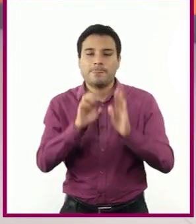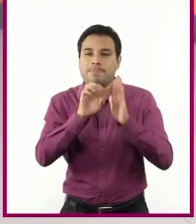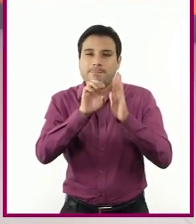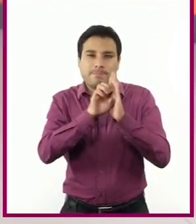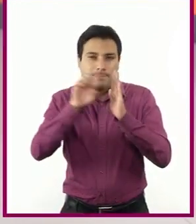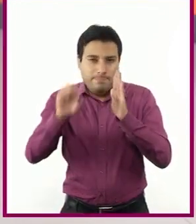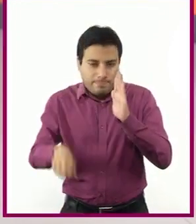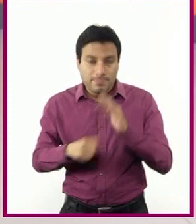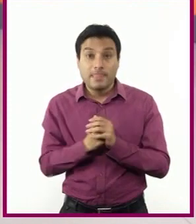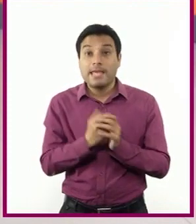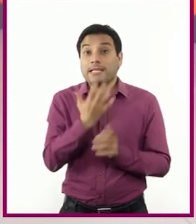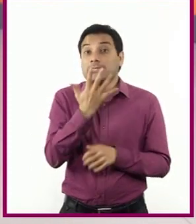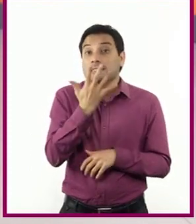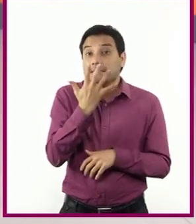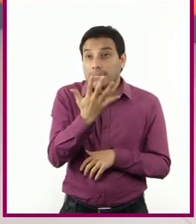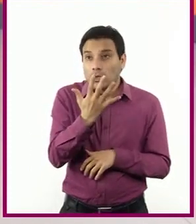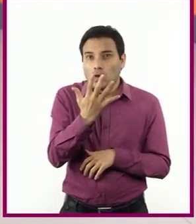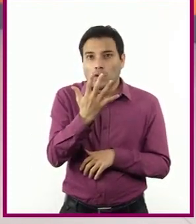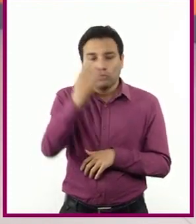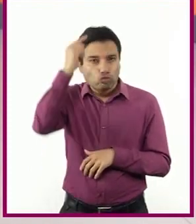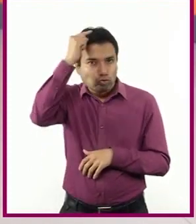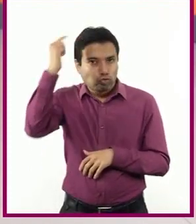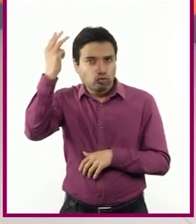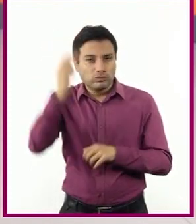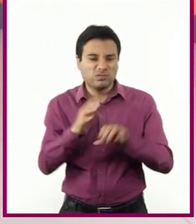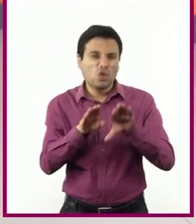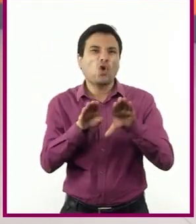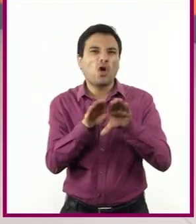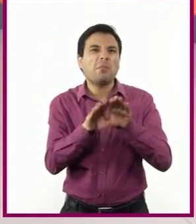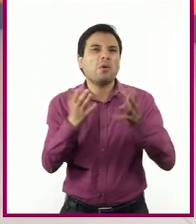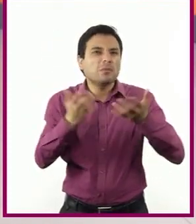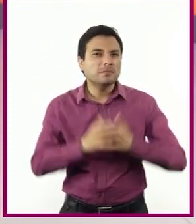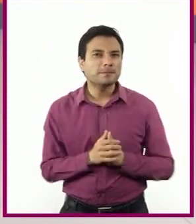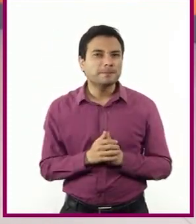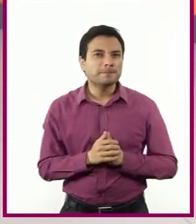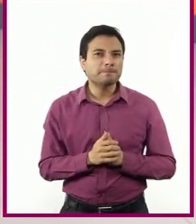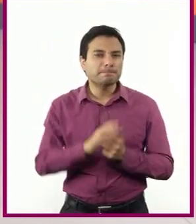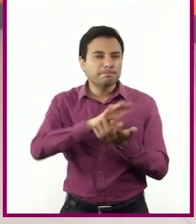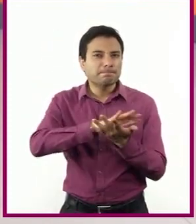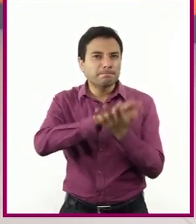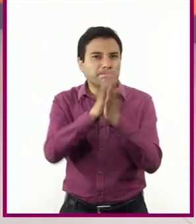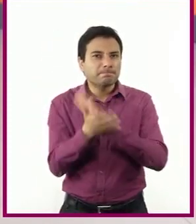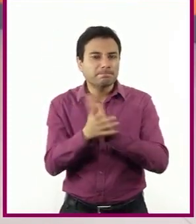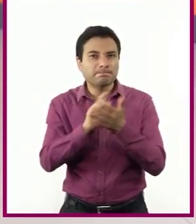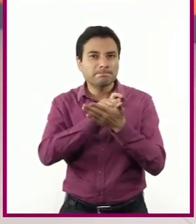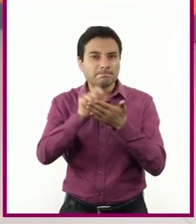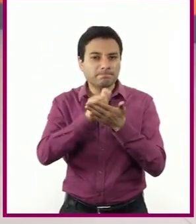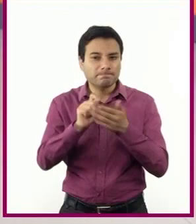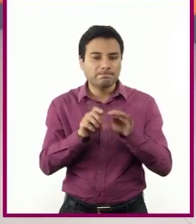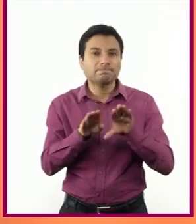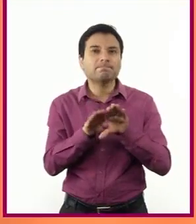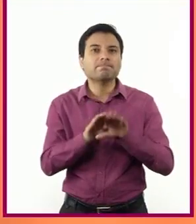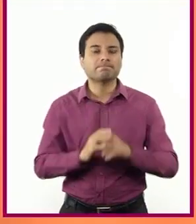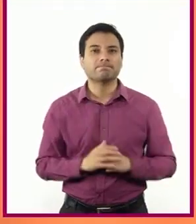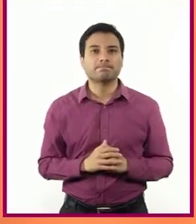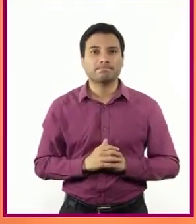a la 3 negativo, ¿cómo lo representamos con una potencia con exponente positivo?